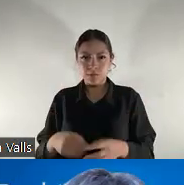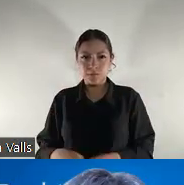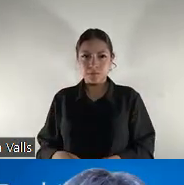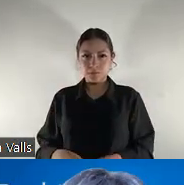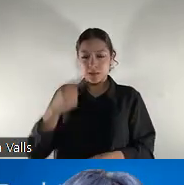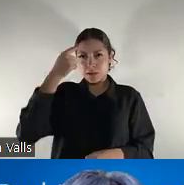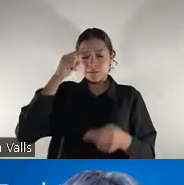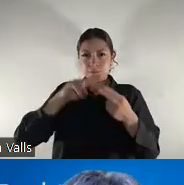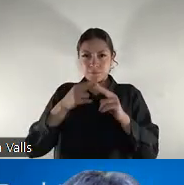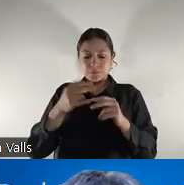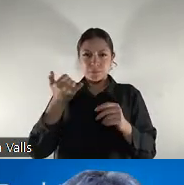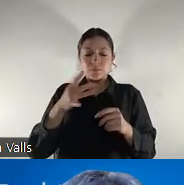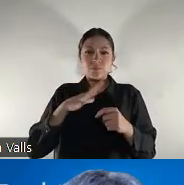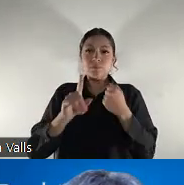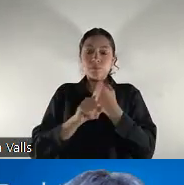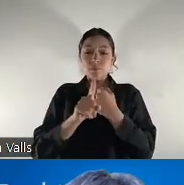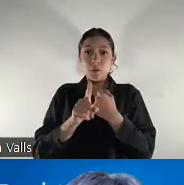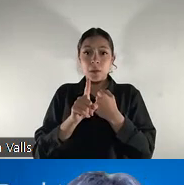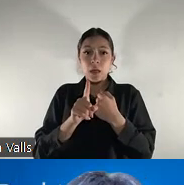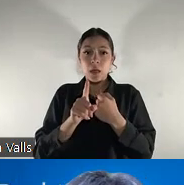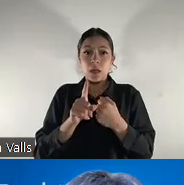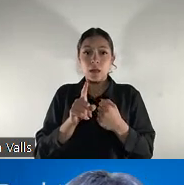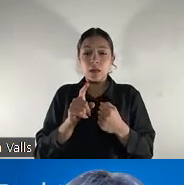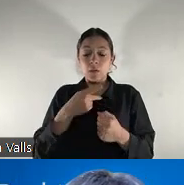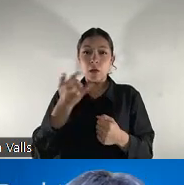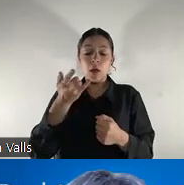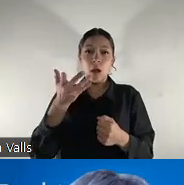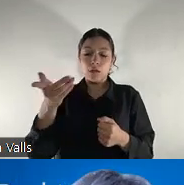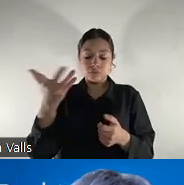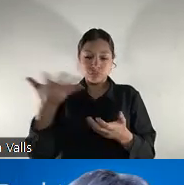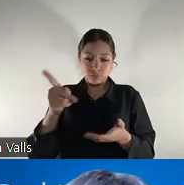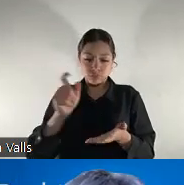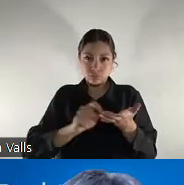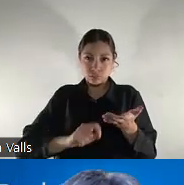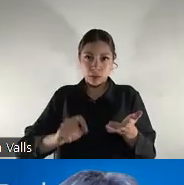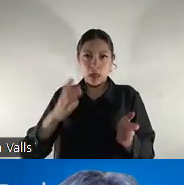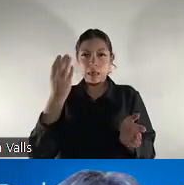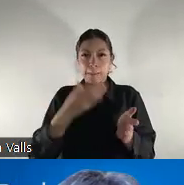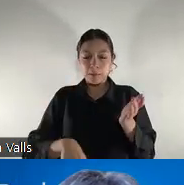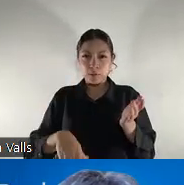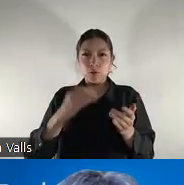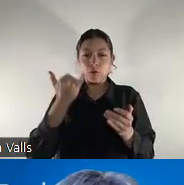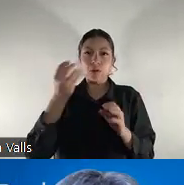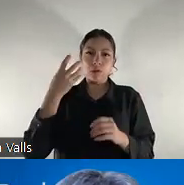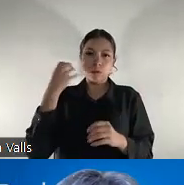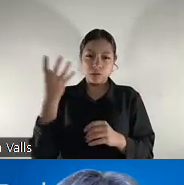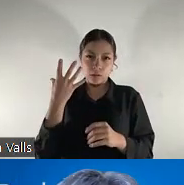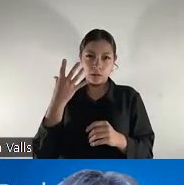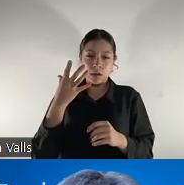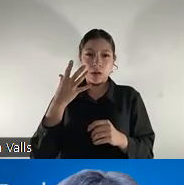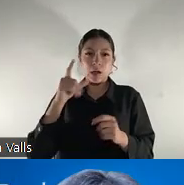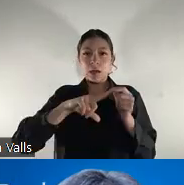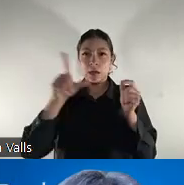poblaciones vulnerables. Es autora y coautora de varios capítulos de libros y ponencias para congresos a nivel nacional